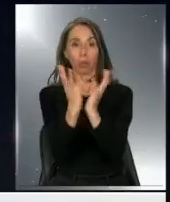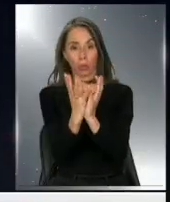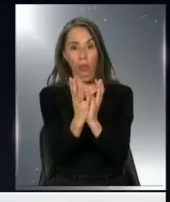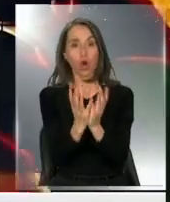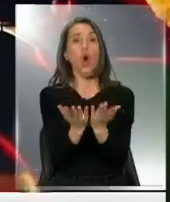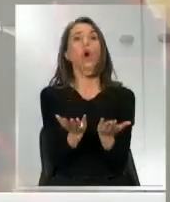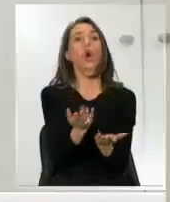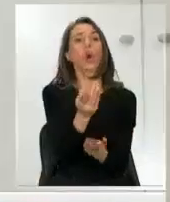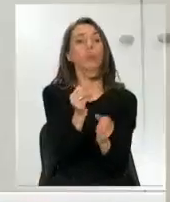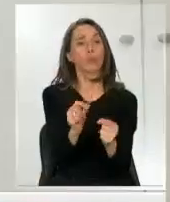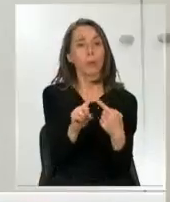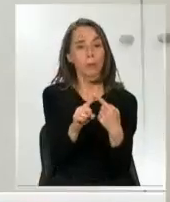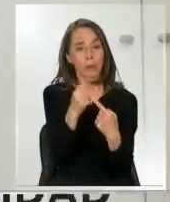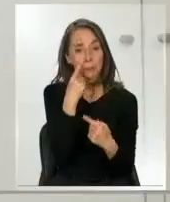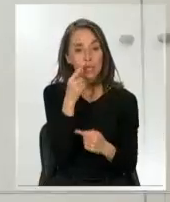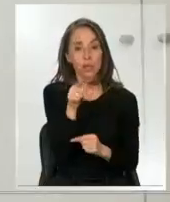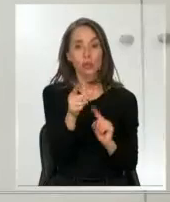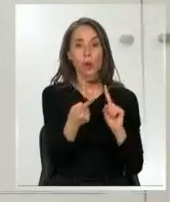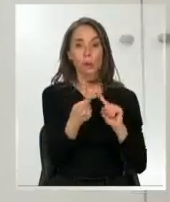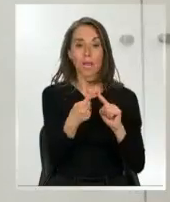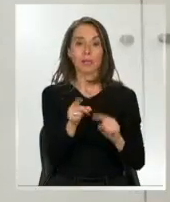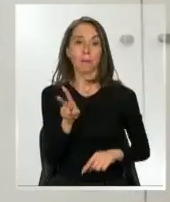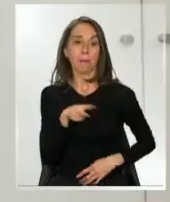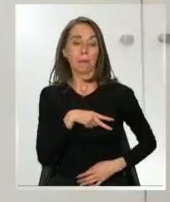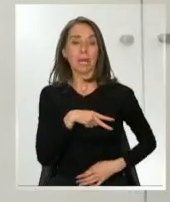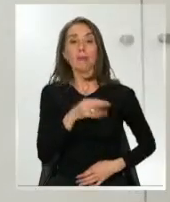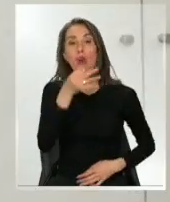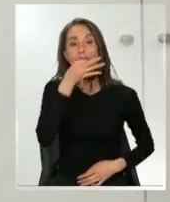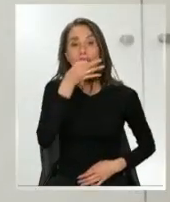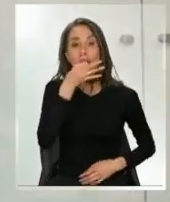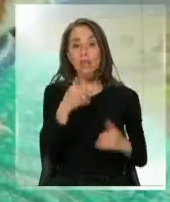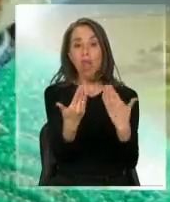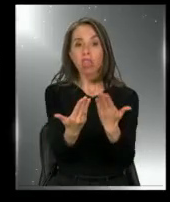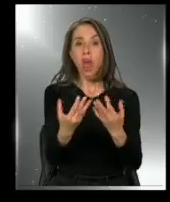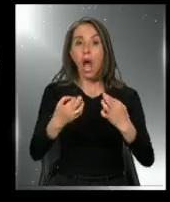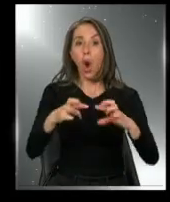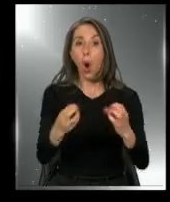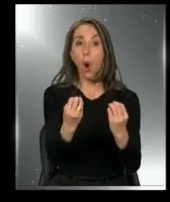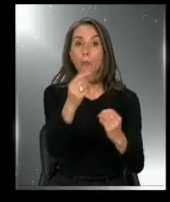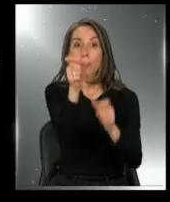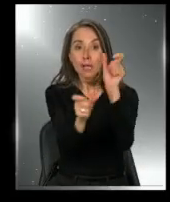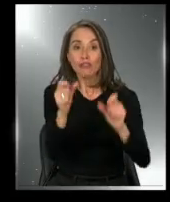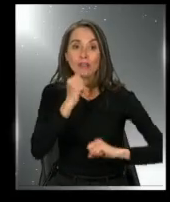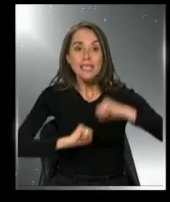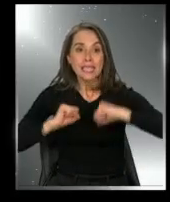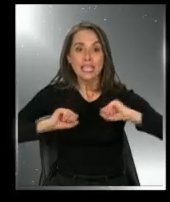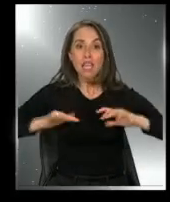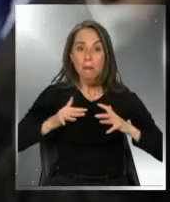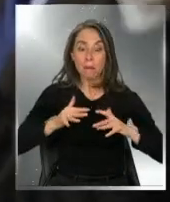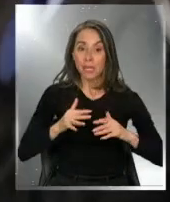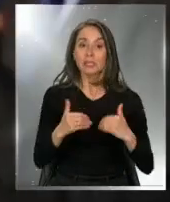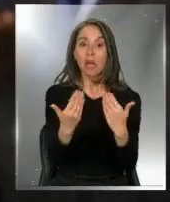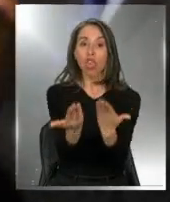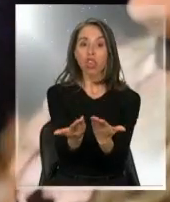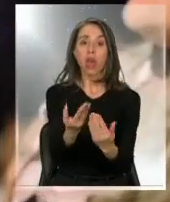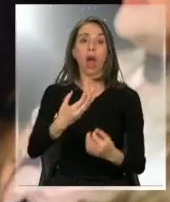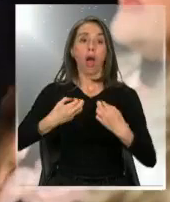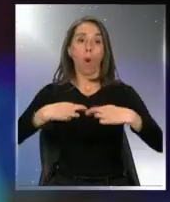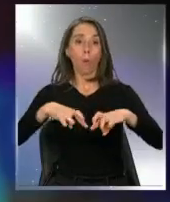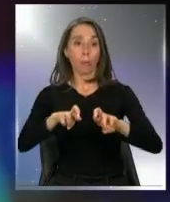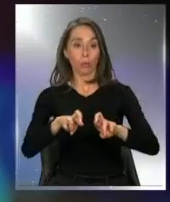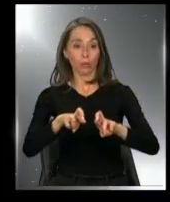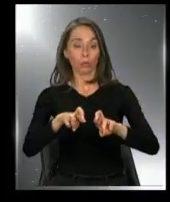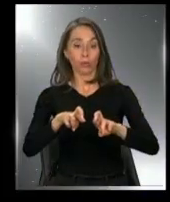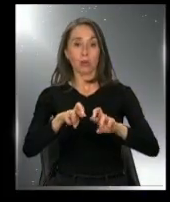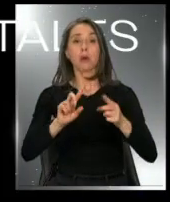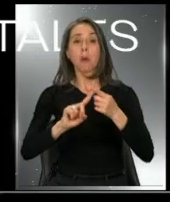Bien. Ser parte de Premios Verdes es una tremenda oportunidad para todos los emprendedores, porque no solamente les da la oportunidad